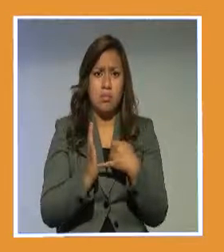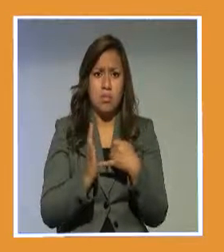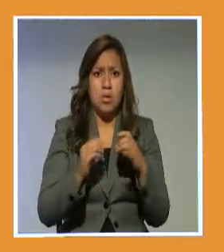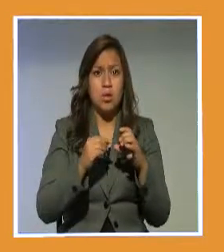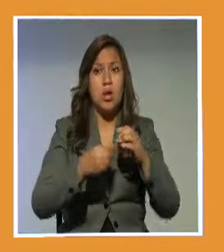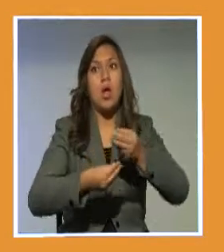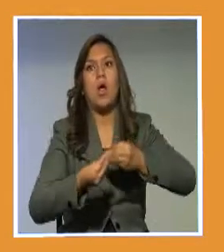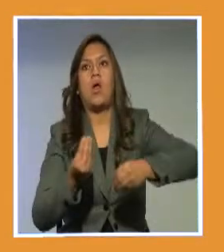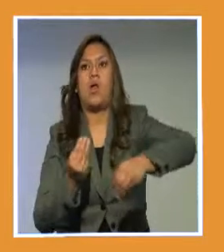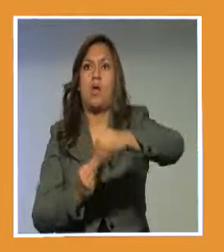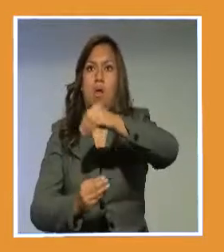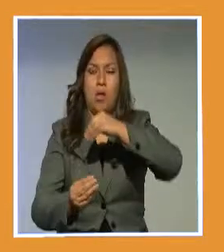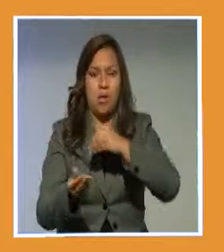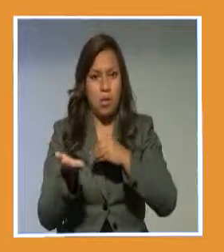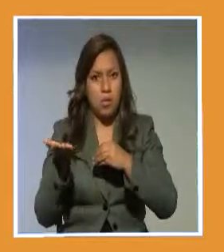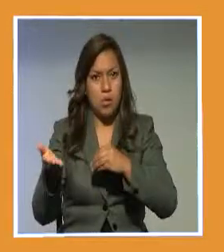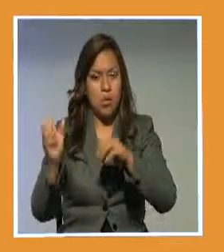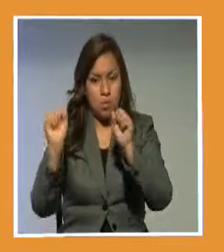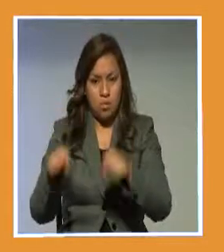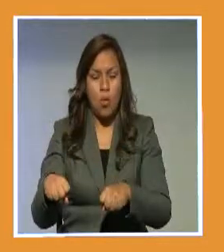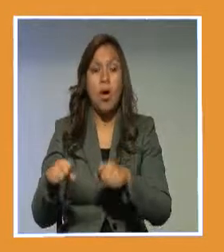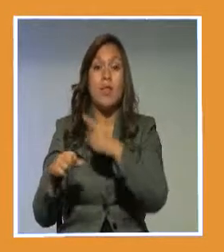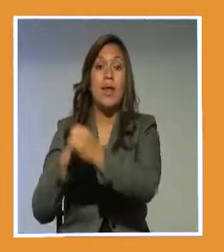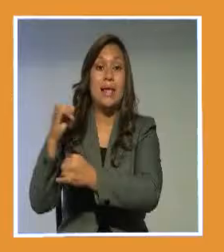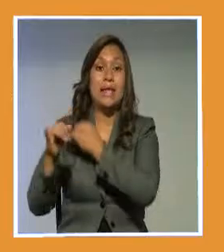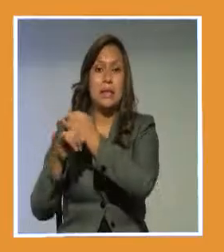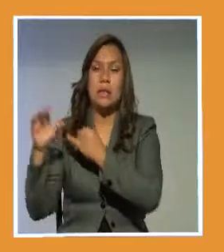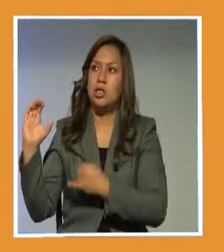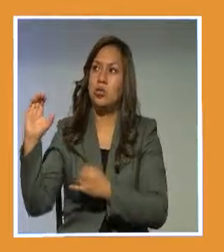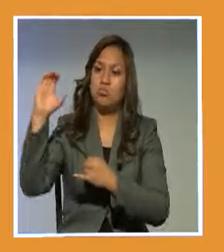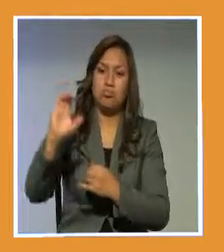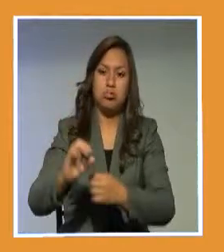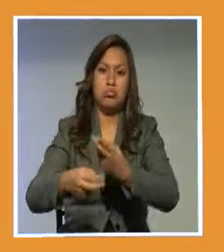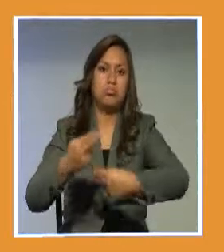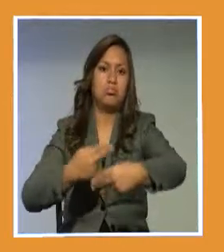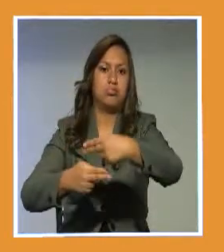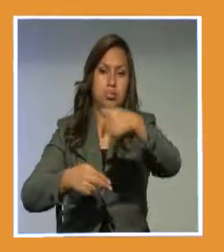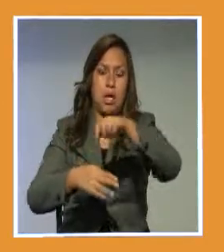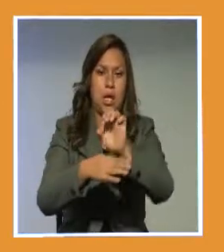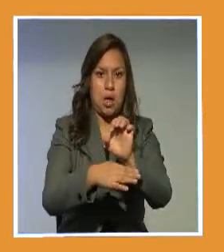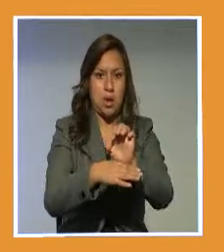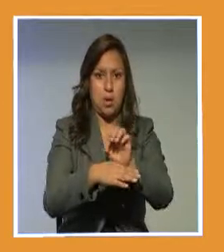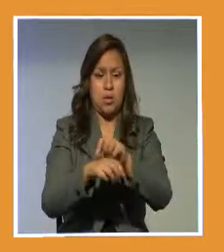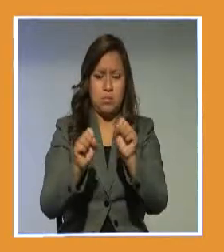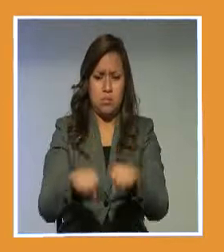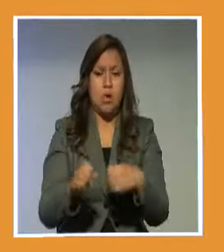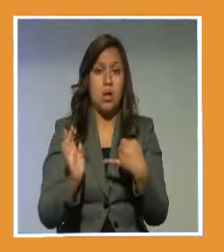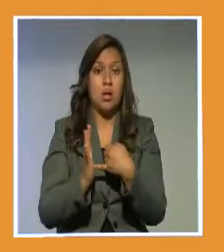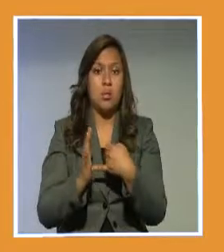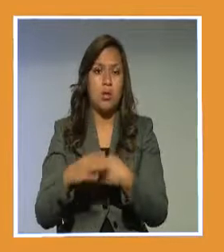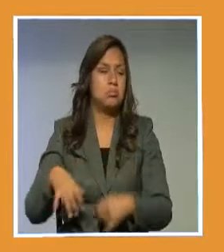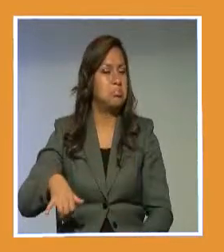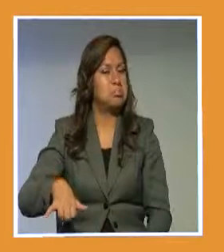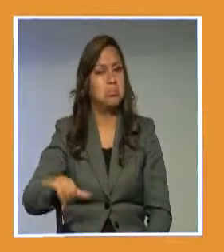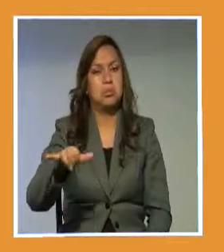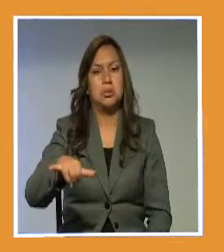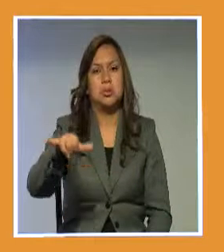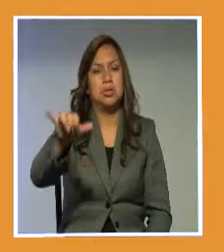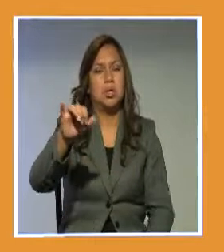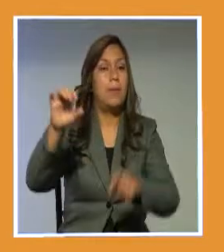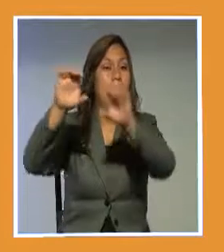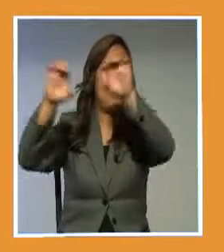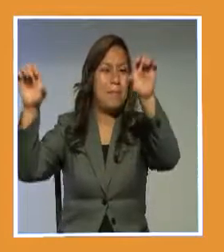seguir manteniendo esa inversión extranjera en nuestro territorio, de tal manera que ese impuesto va a seguirse pagando tanto al Estado como a